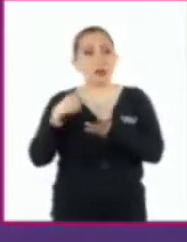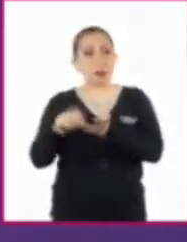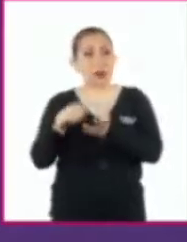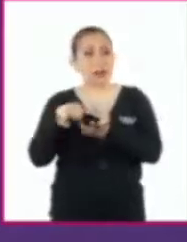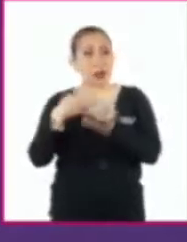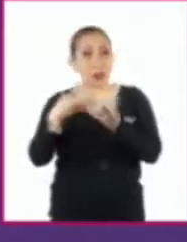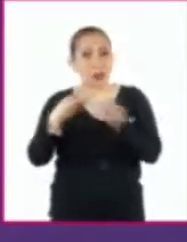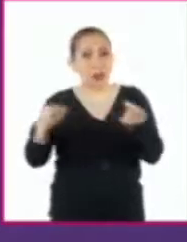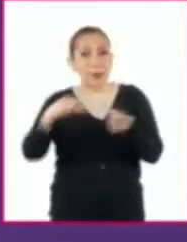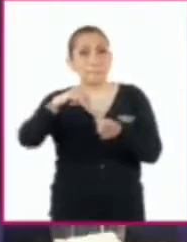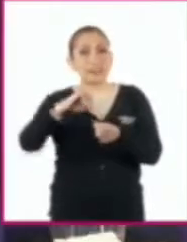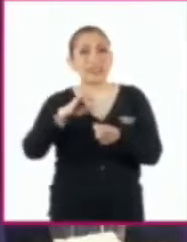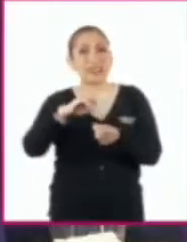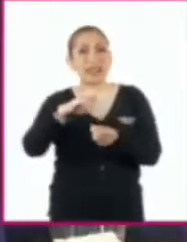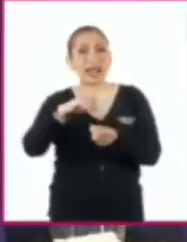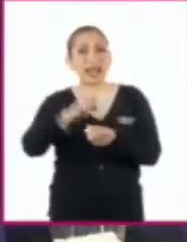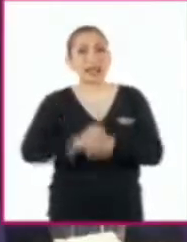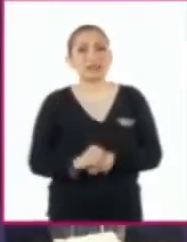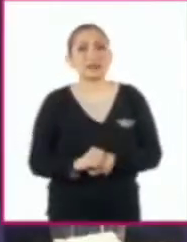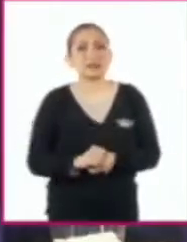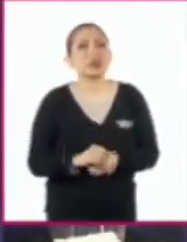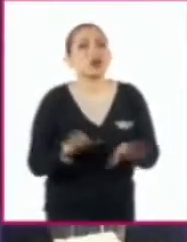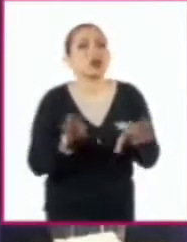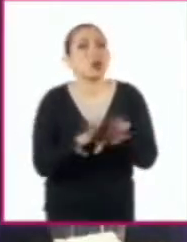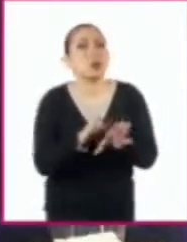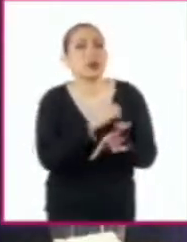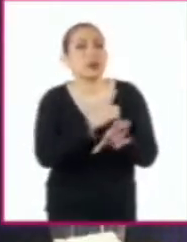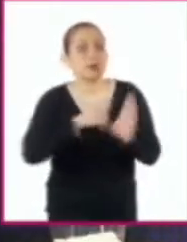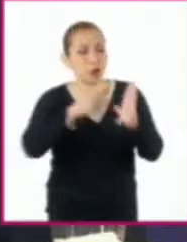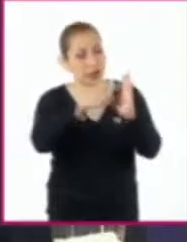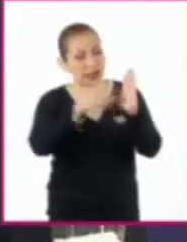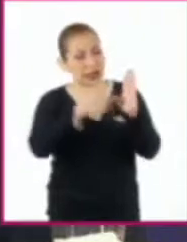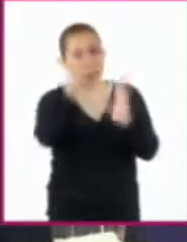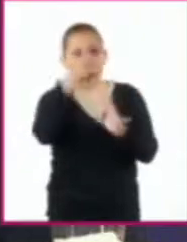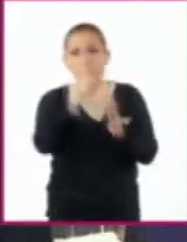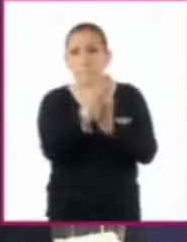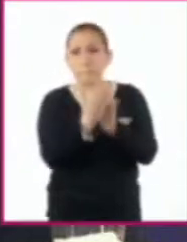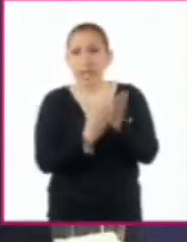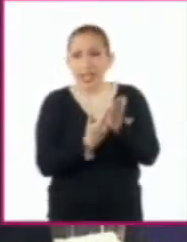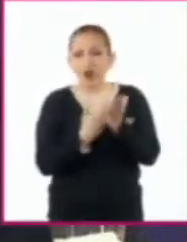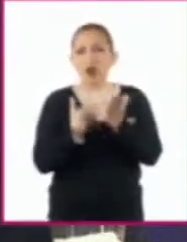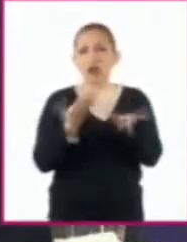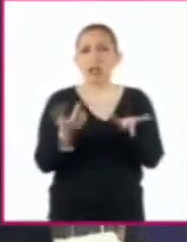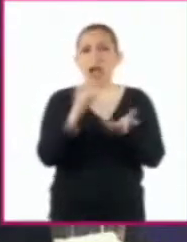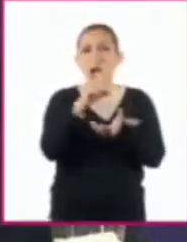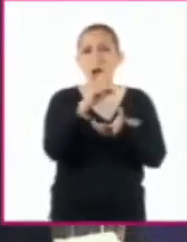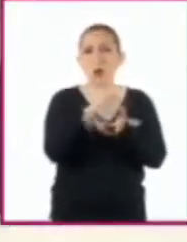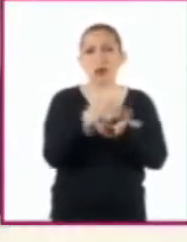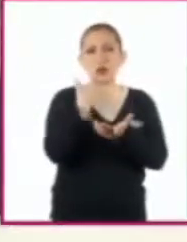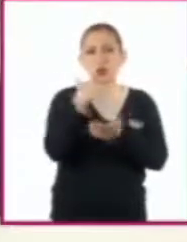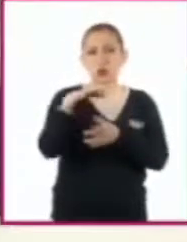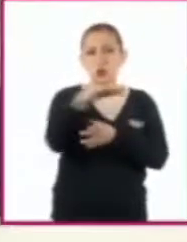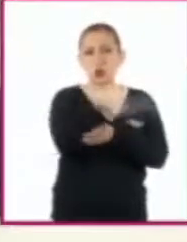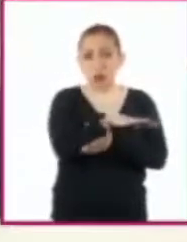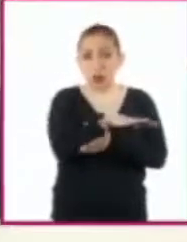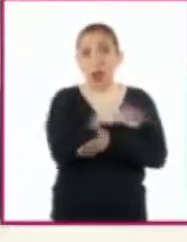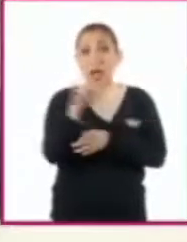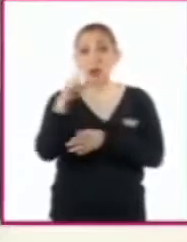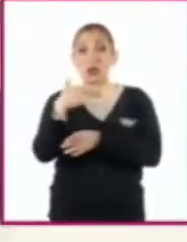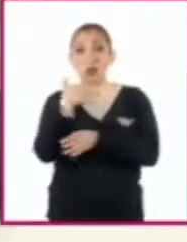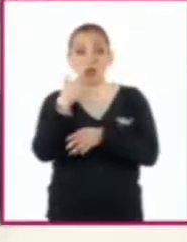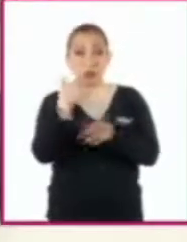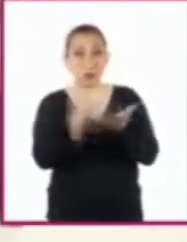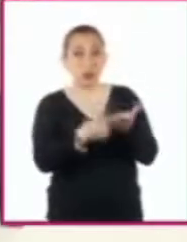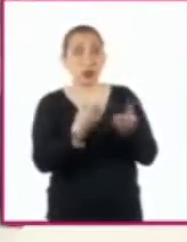orgánica disuelta en minerales. ¿Qué medidas se deben de tomar para disminuir la cantidad de aguas residuales? En las aguas